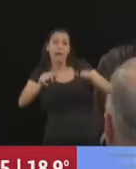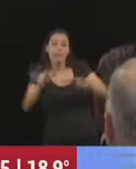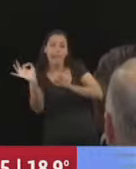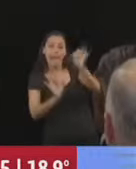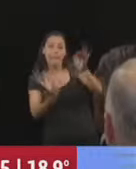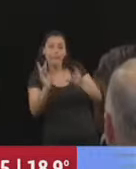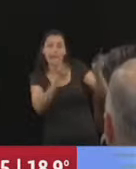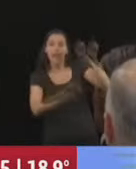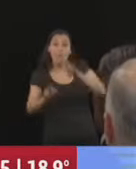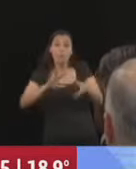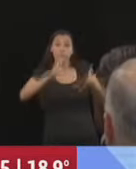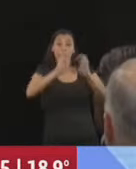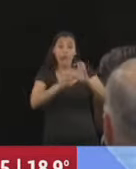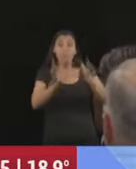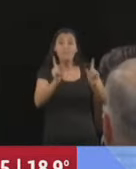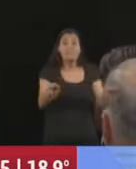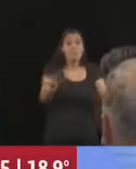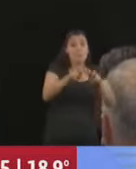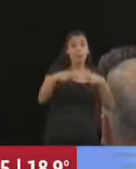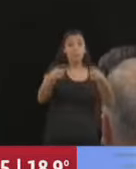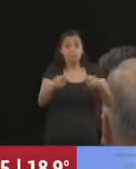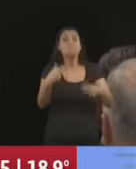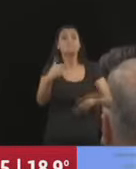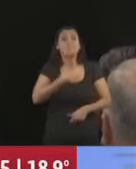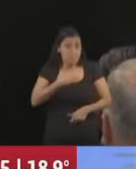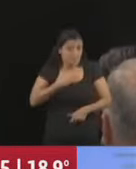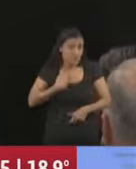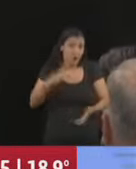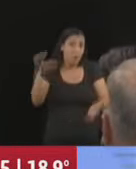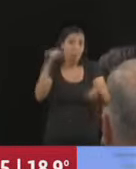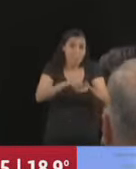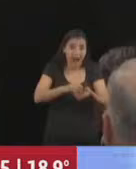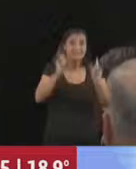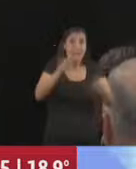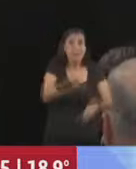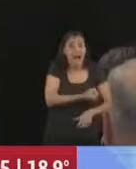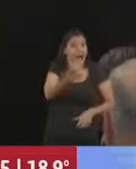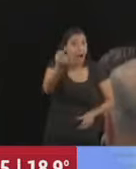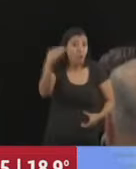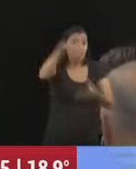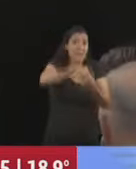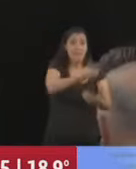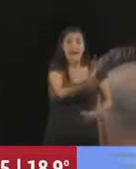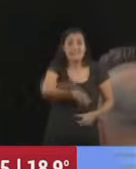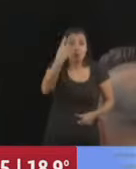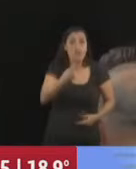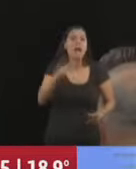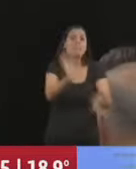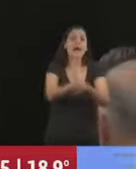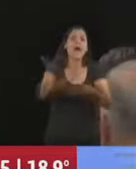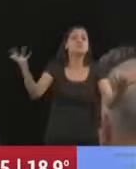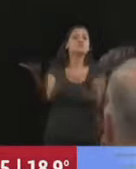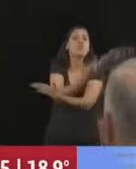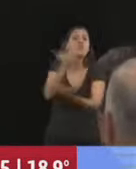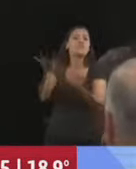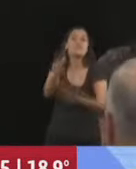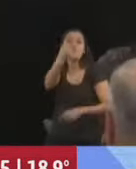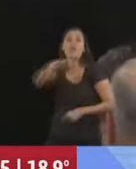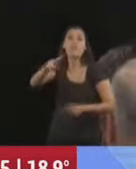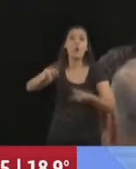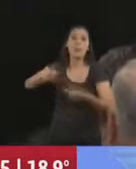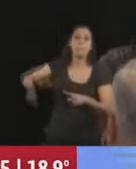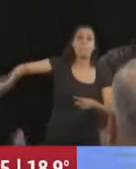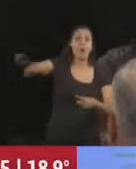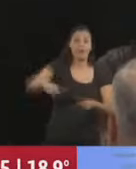vienen a comprar y es una oportunidad que tenemos como provincia. Por eso no pudimos armar una agenda conjuntamente con